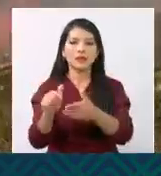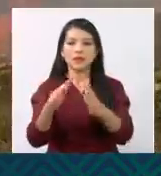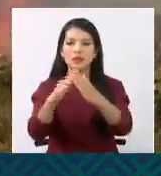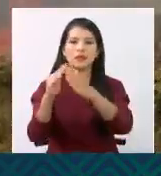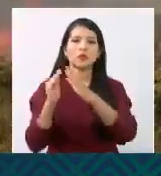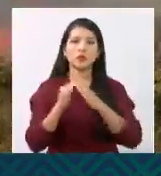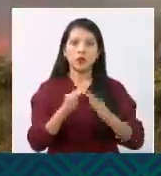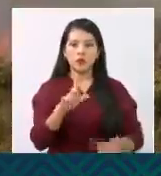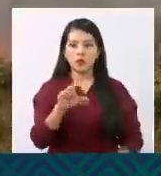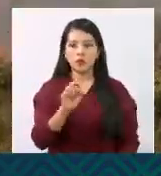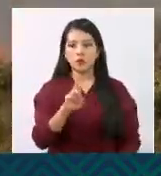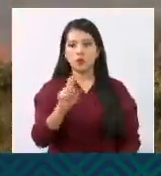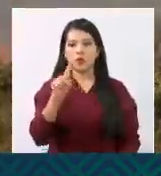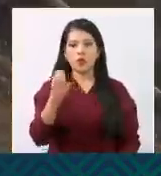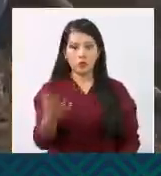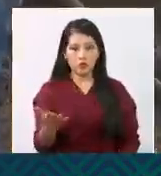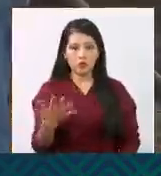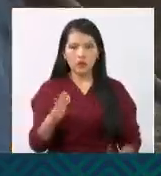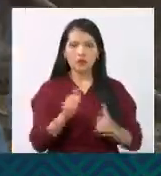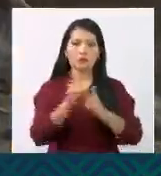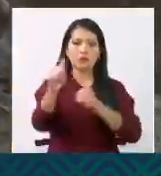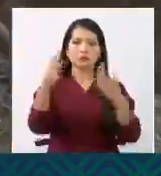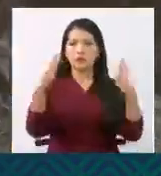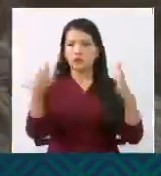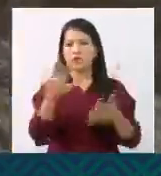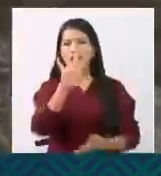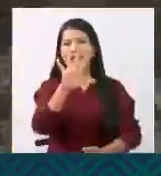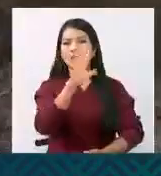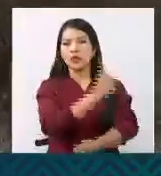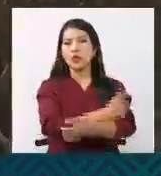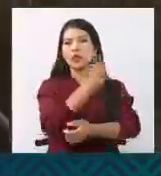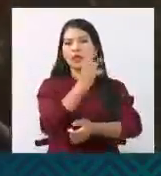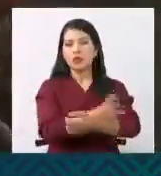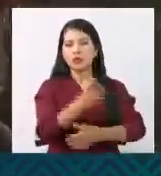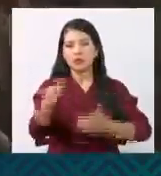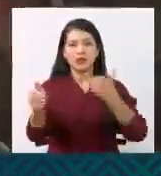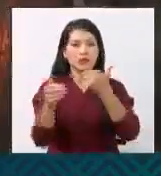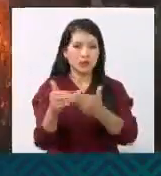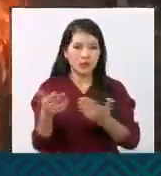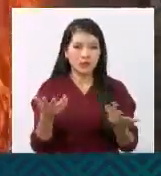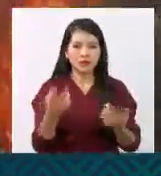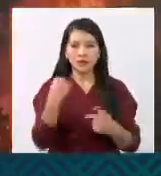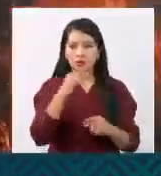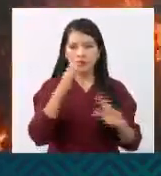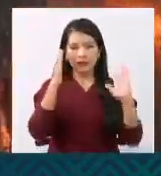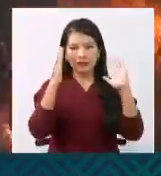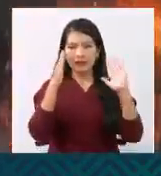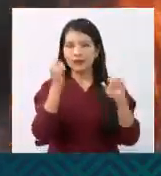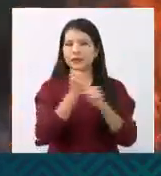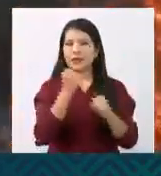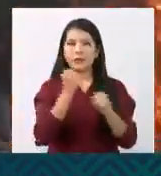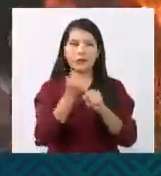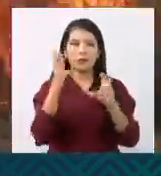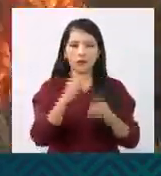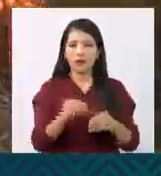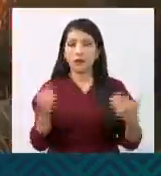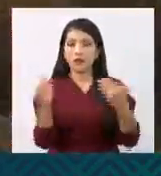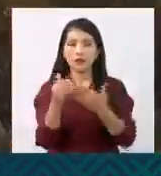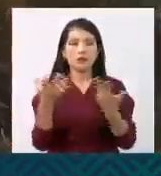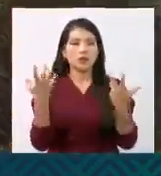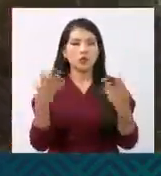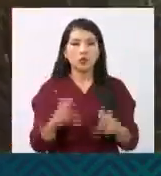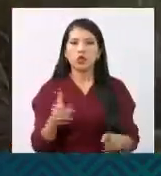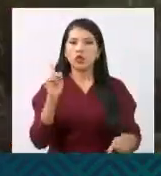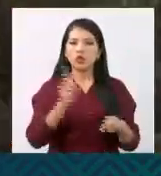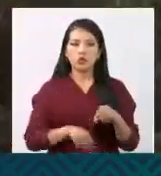de Loreto. Están alrededor de 5 kilómetros de lo que sería este punto. Entonces ya sería preocupante por